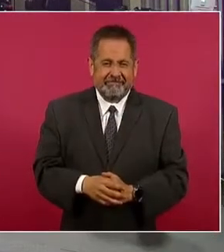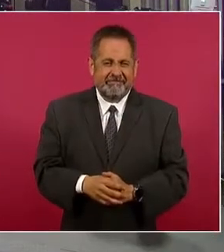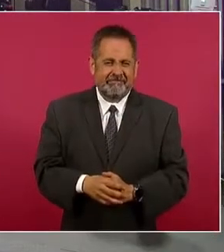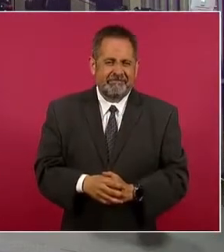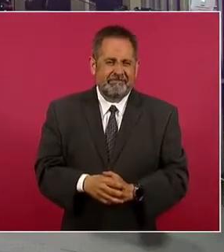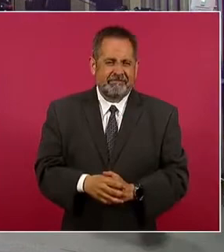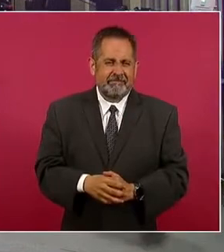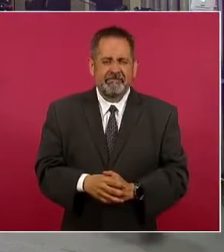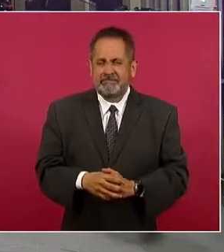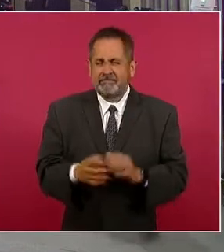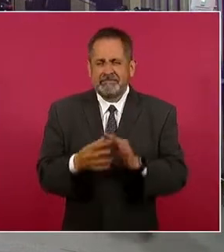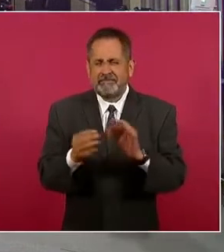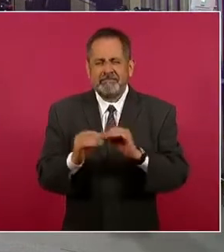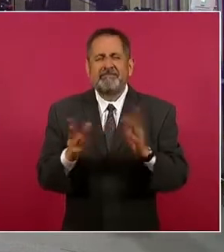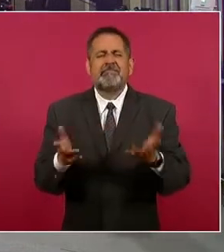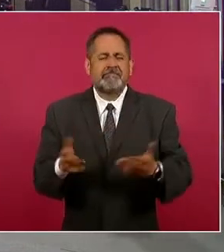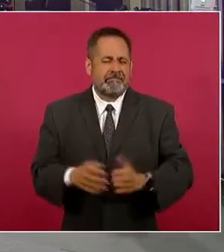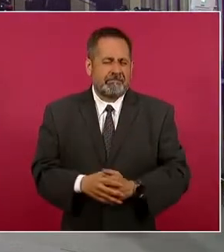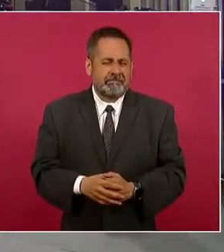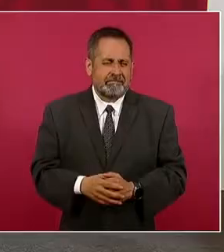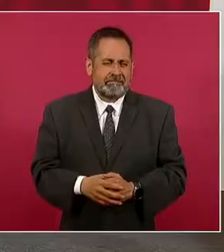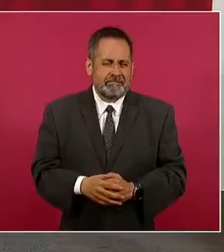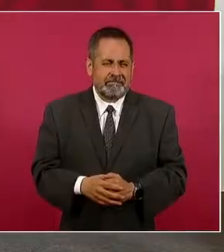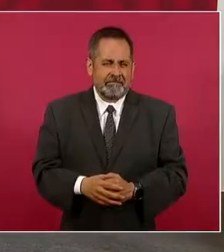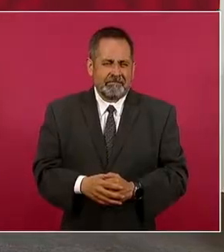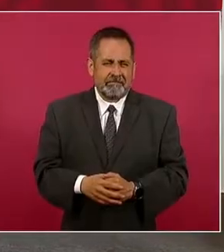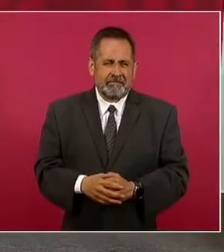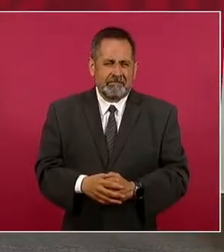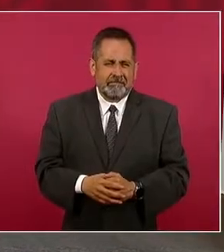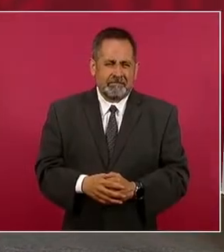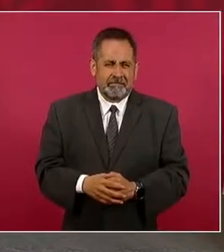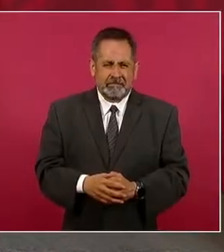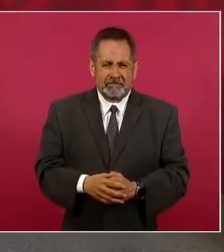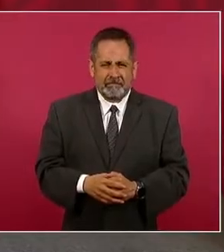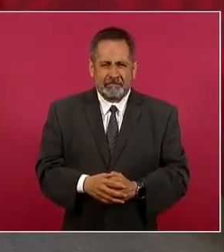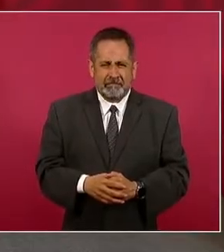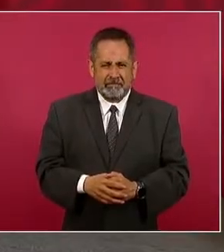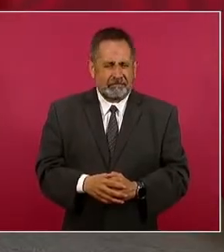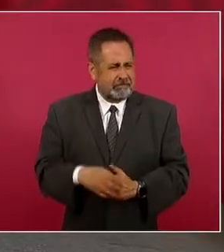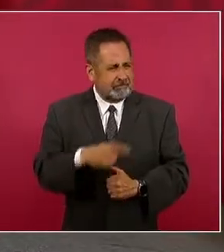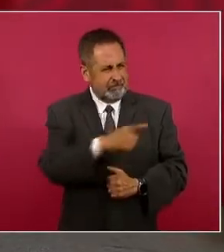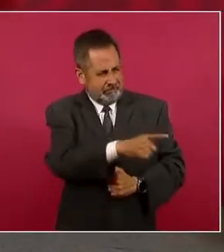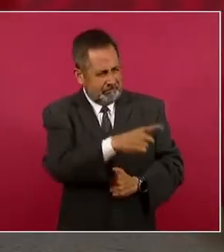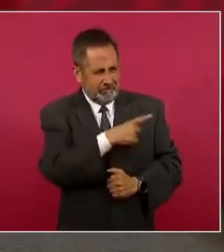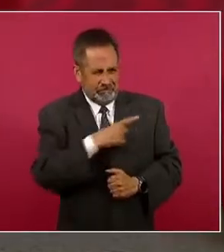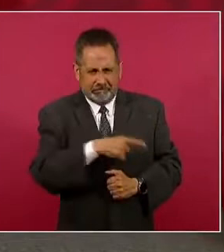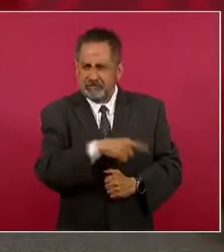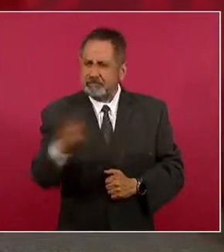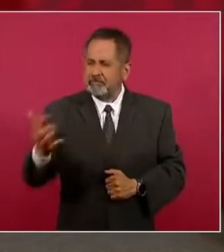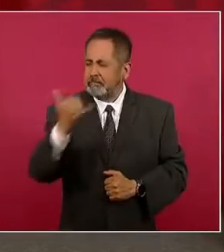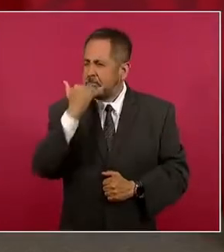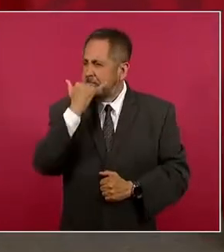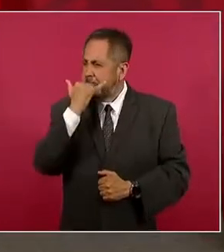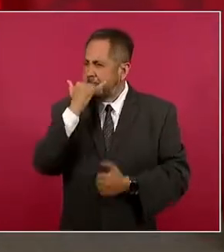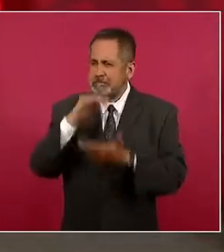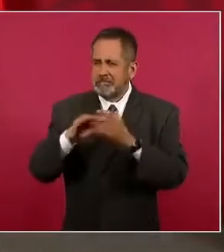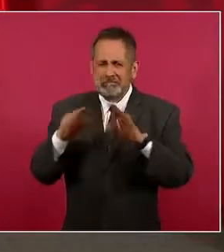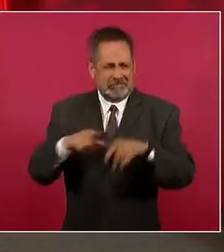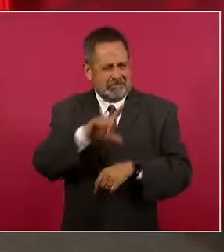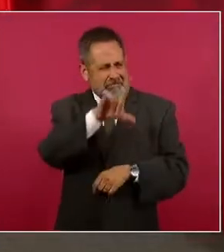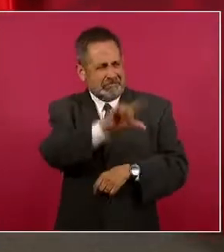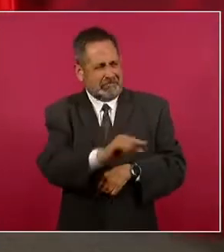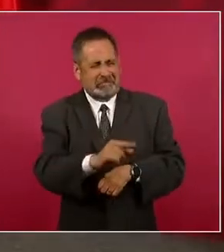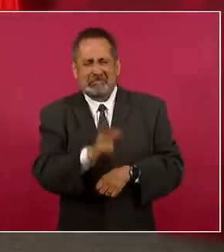¿Qué explicación? Debería de ofrecer una disculpa pública por la